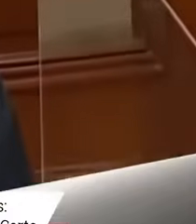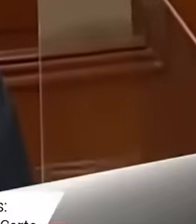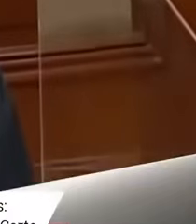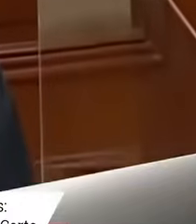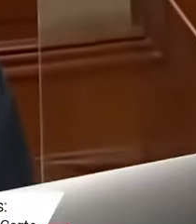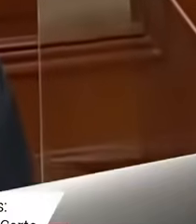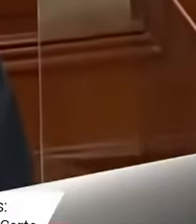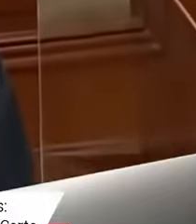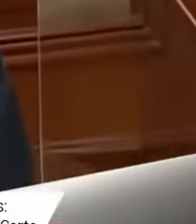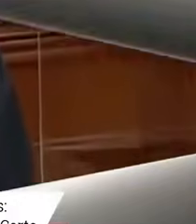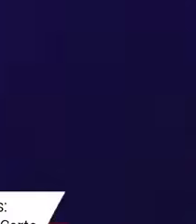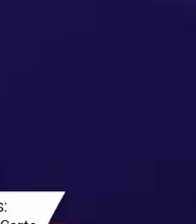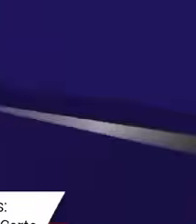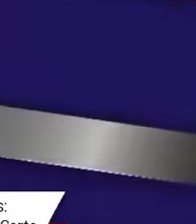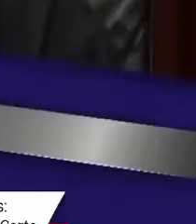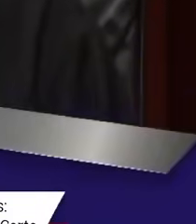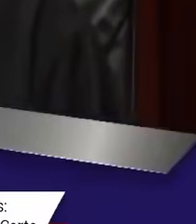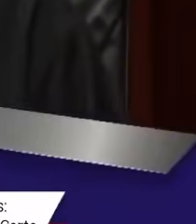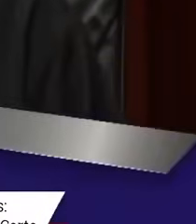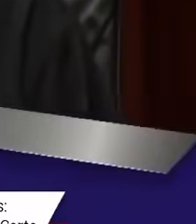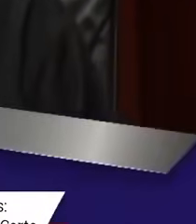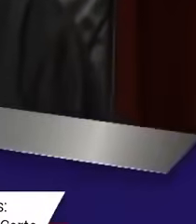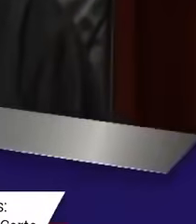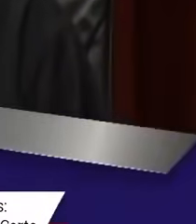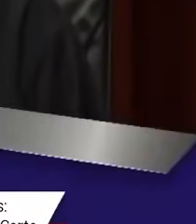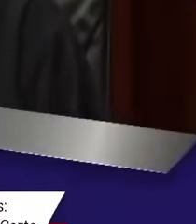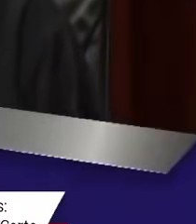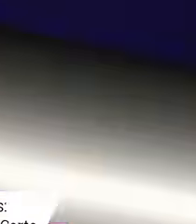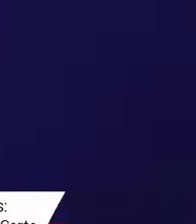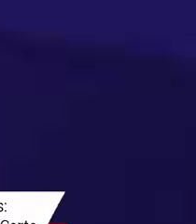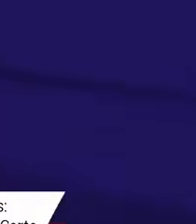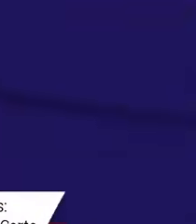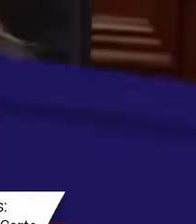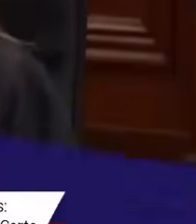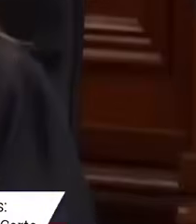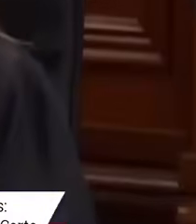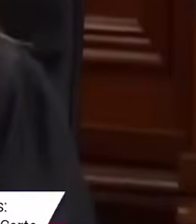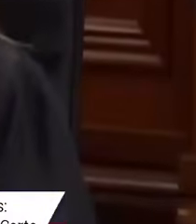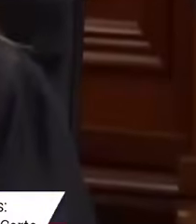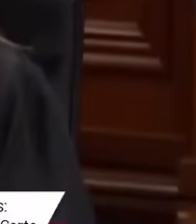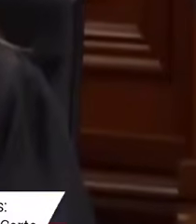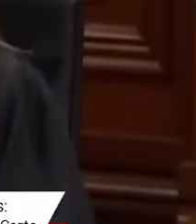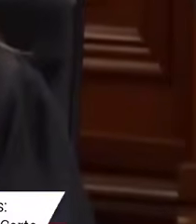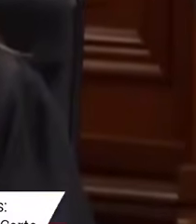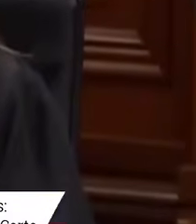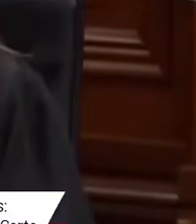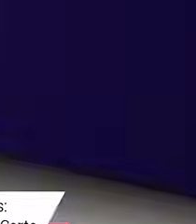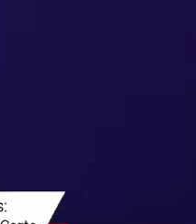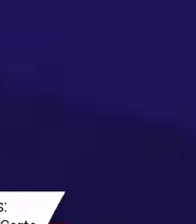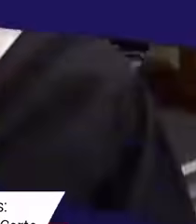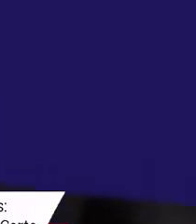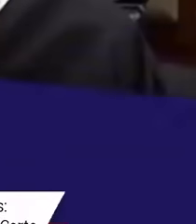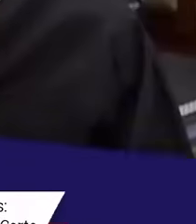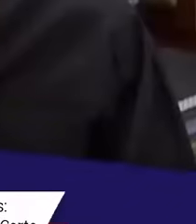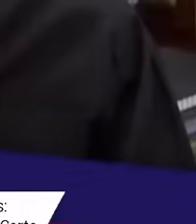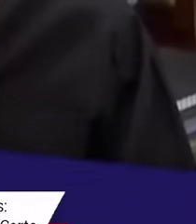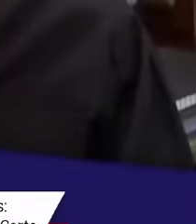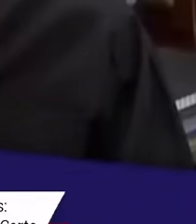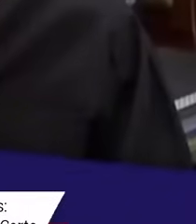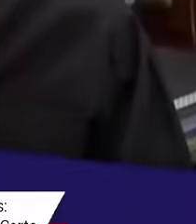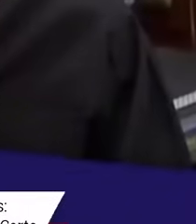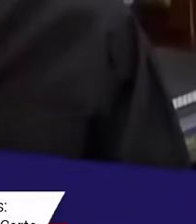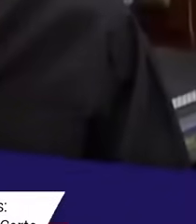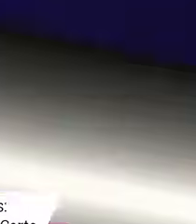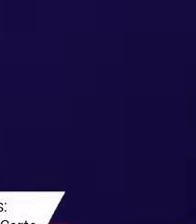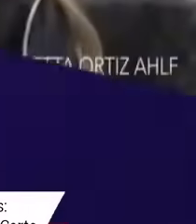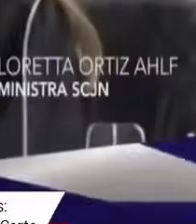no realmente a la justicia. Y también se refirió Lenia Batres pues a asuntos incluso todavía más complicados, donde